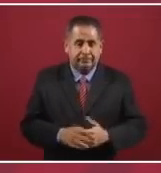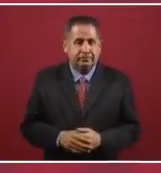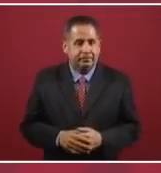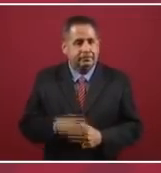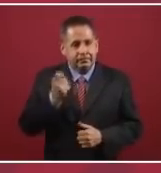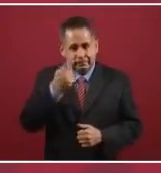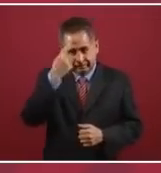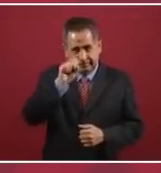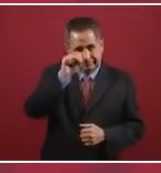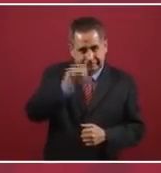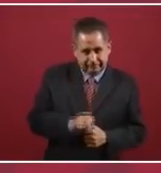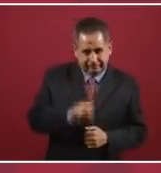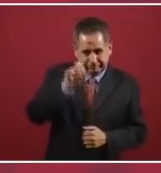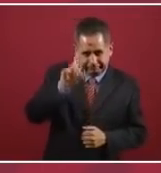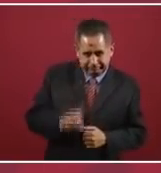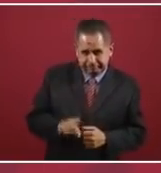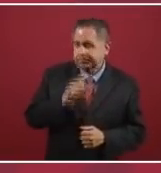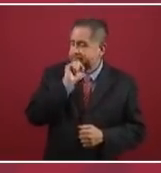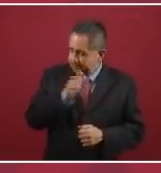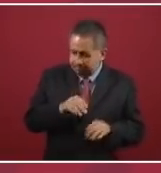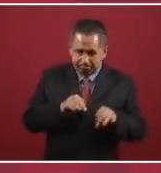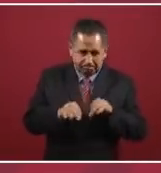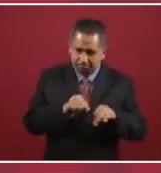Y sábado y domingo.